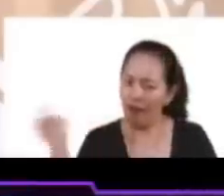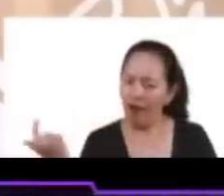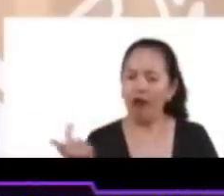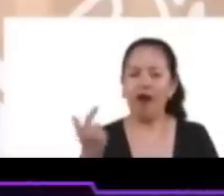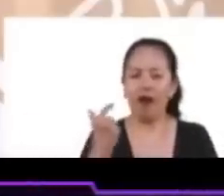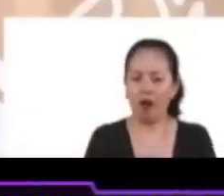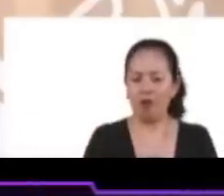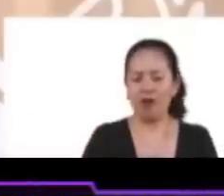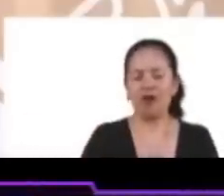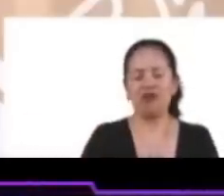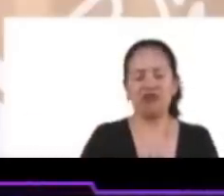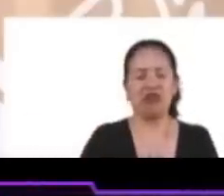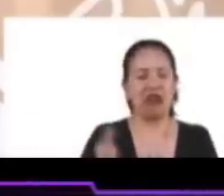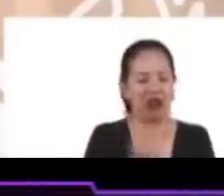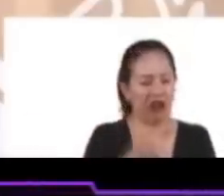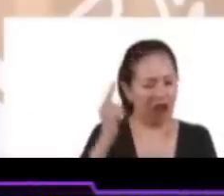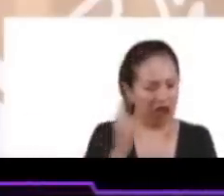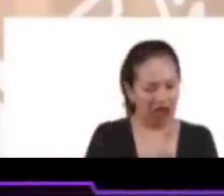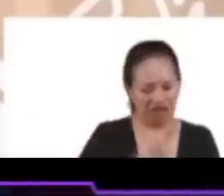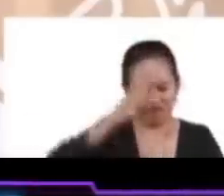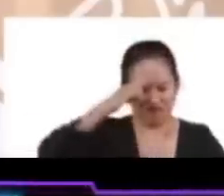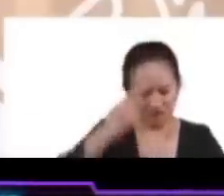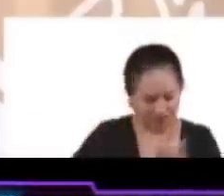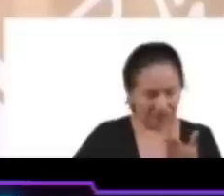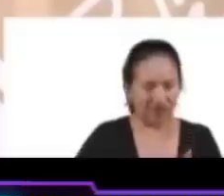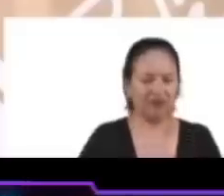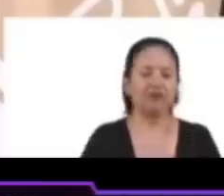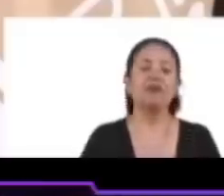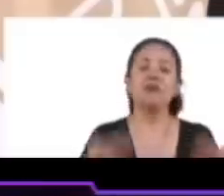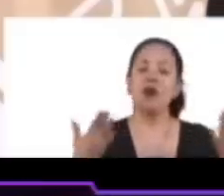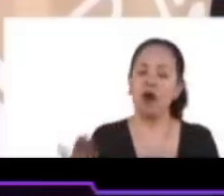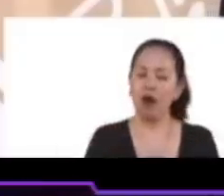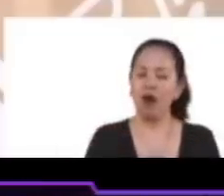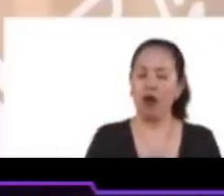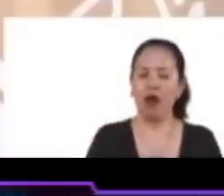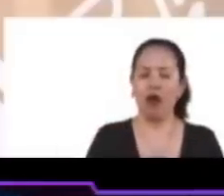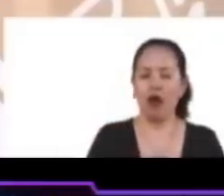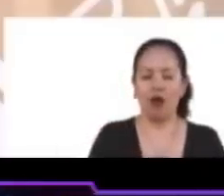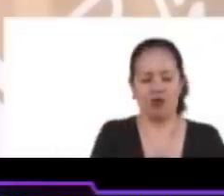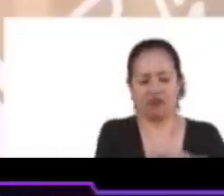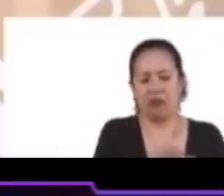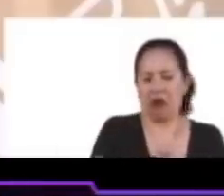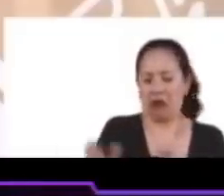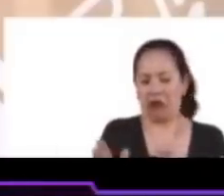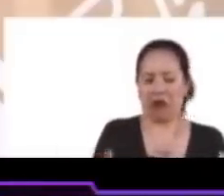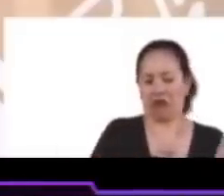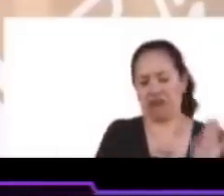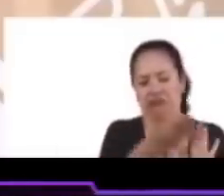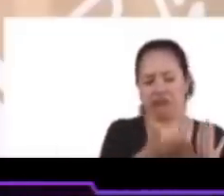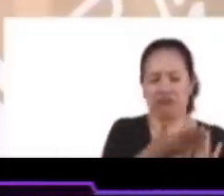Entonces, ahora él también, Xochitl Gálvez también ya es estructurista.